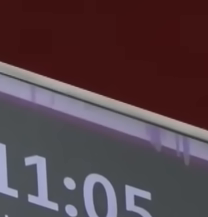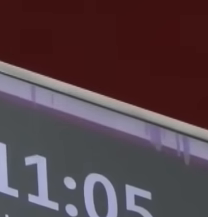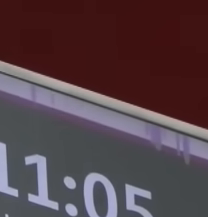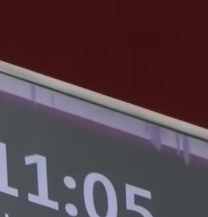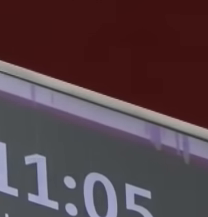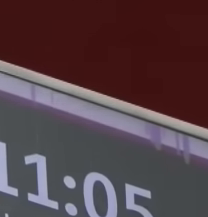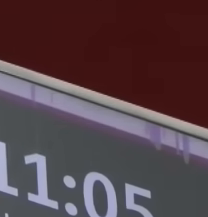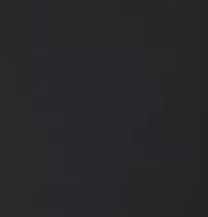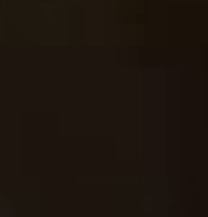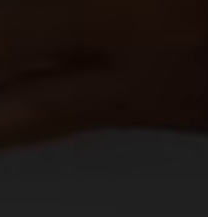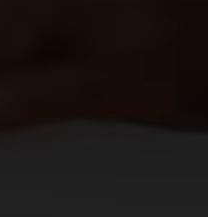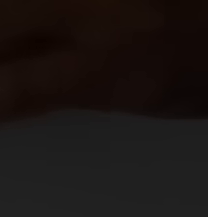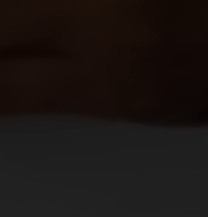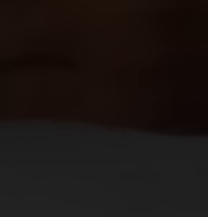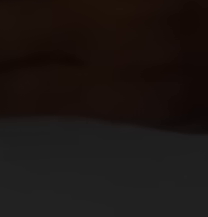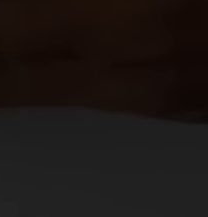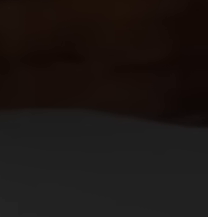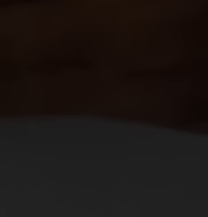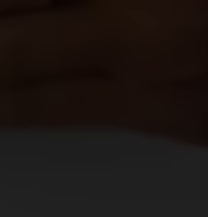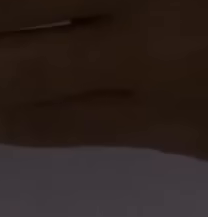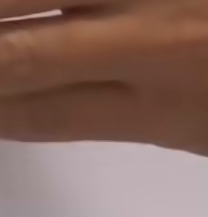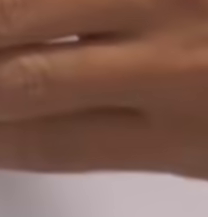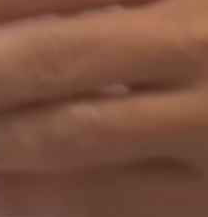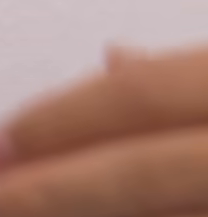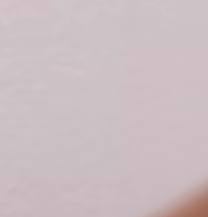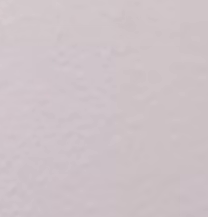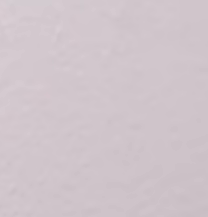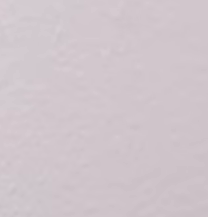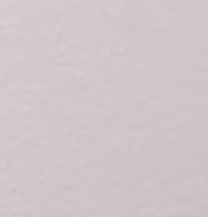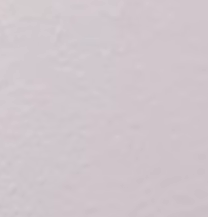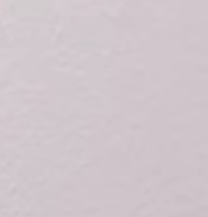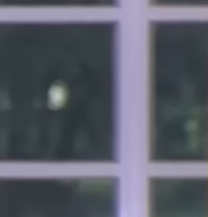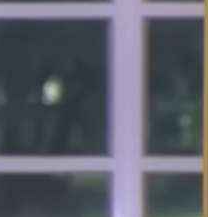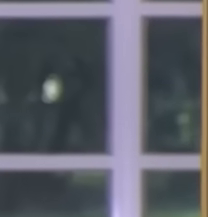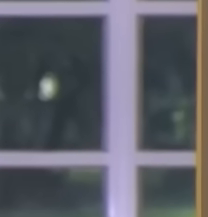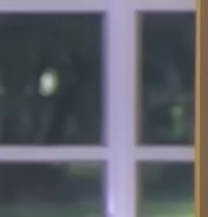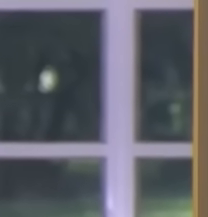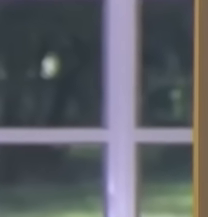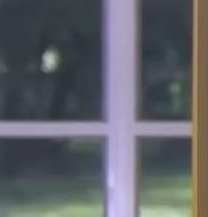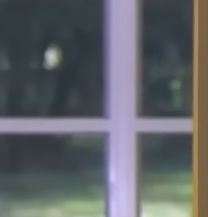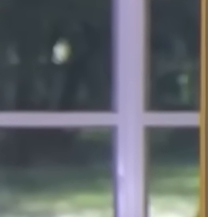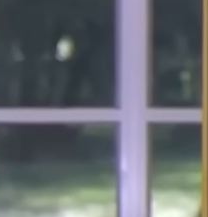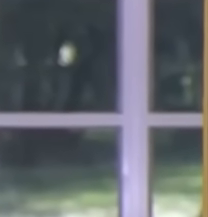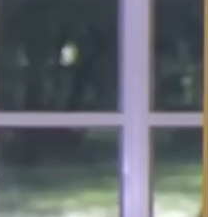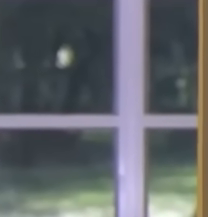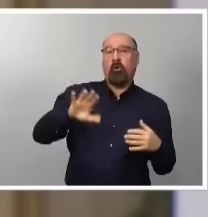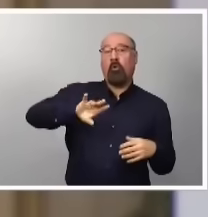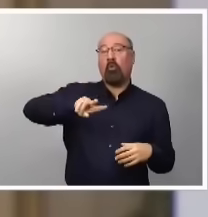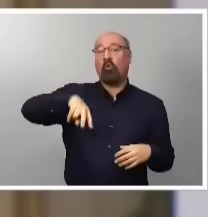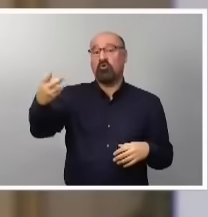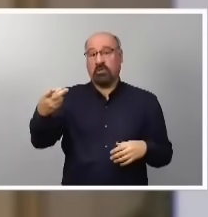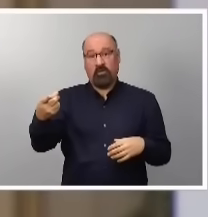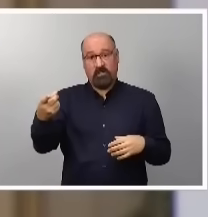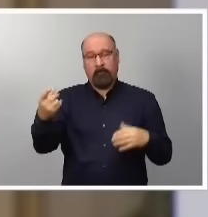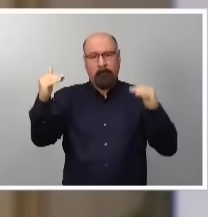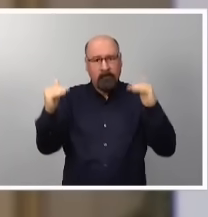las familias vulnerables así lo ha anunciado tras el último consejo de ministros del año el presidente del gobierno Pedro Sánchez la